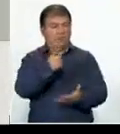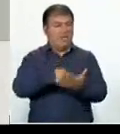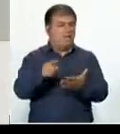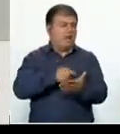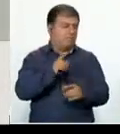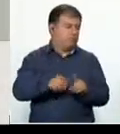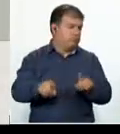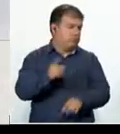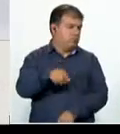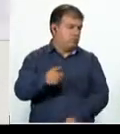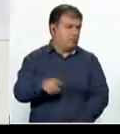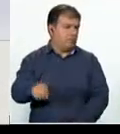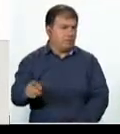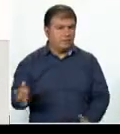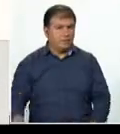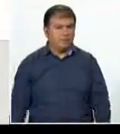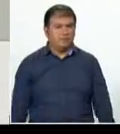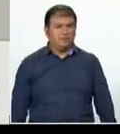críticas.